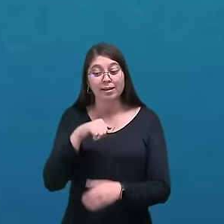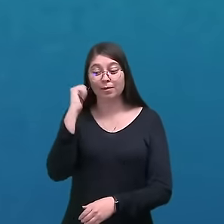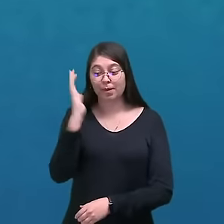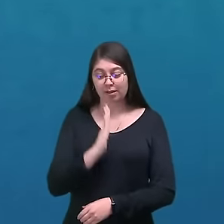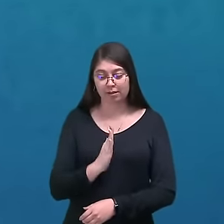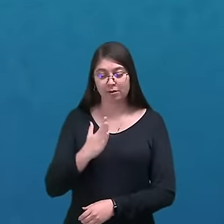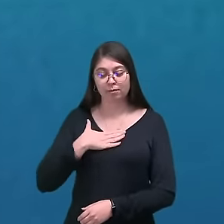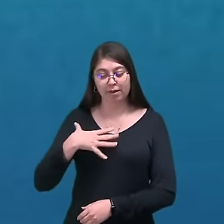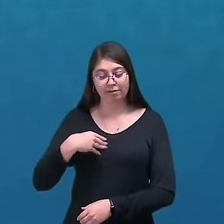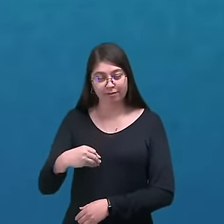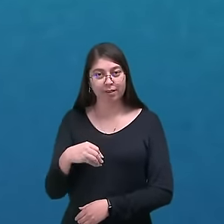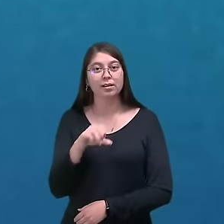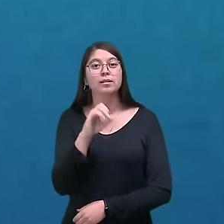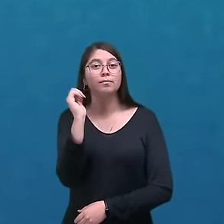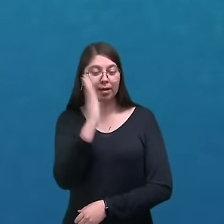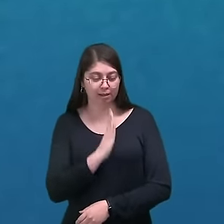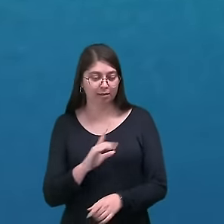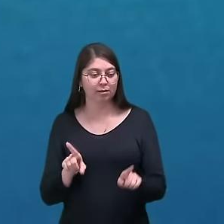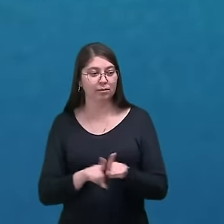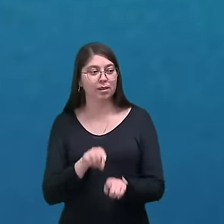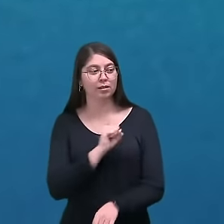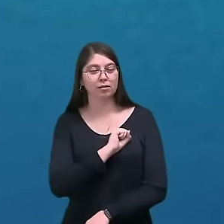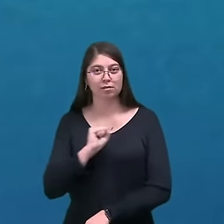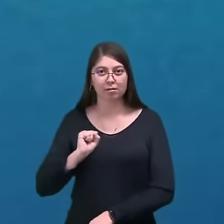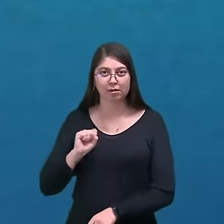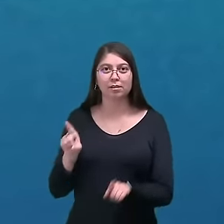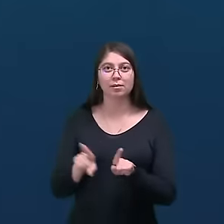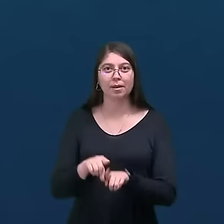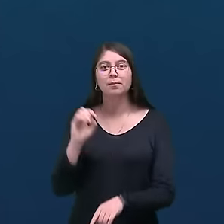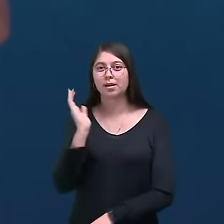brasileira, mi sogra también.